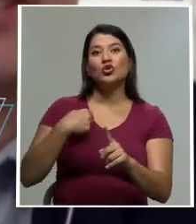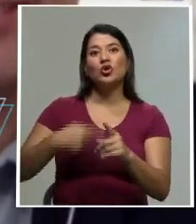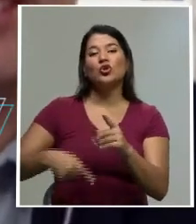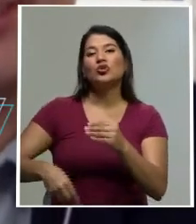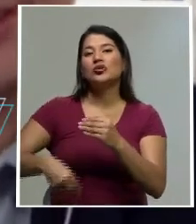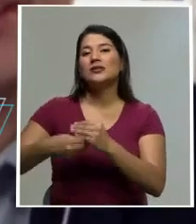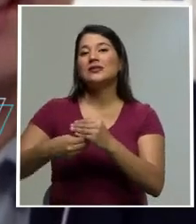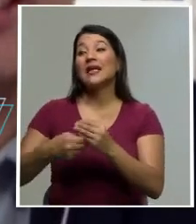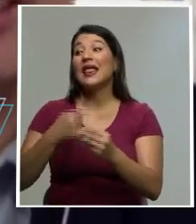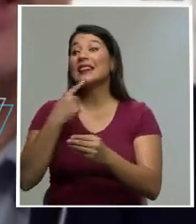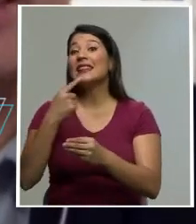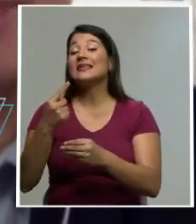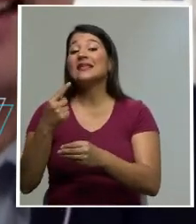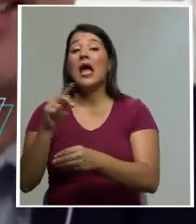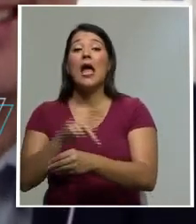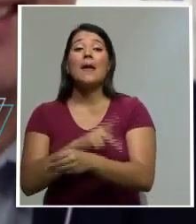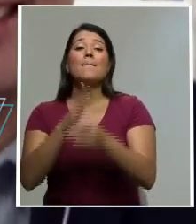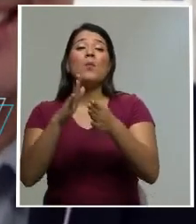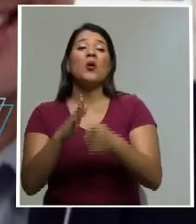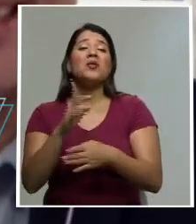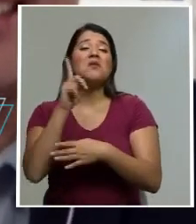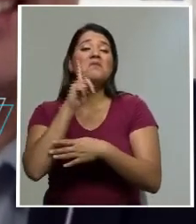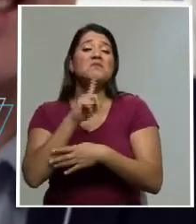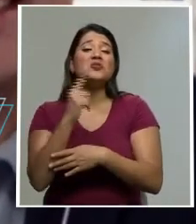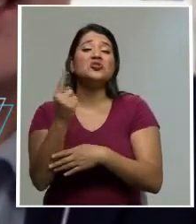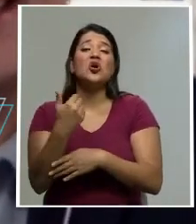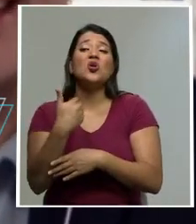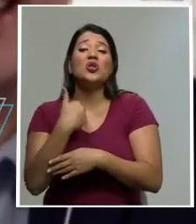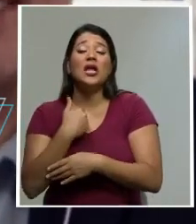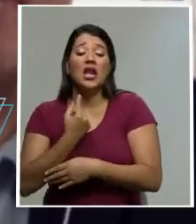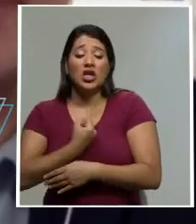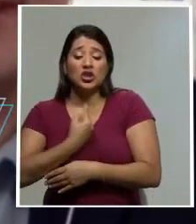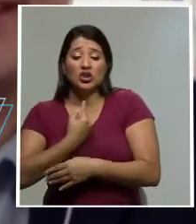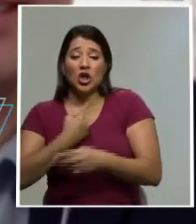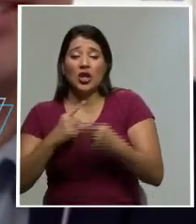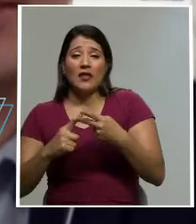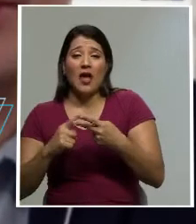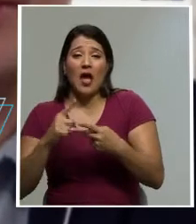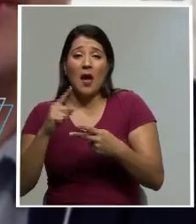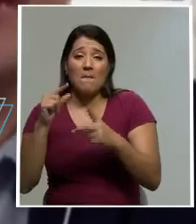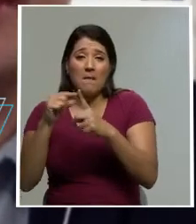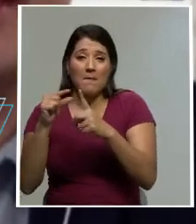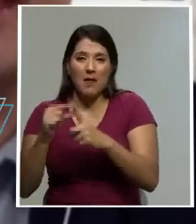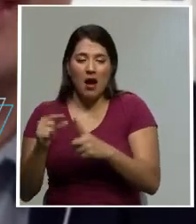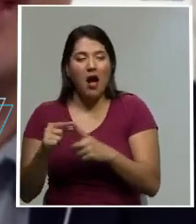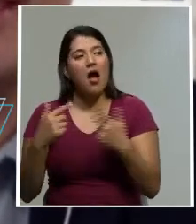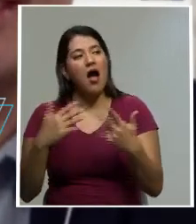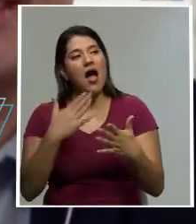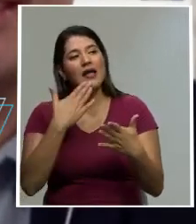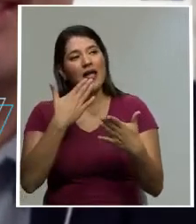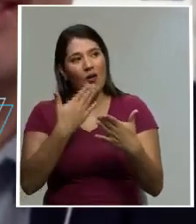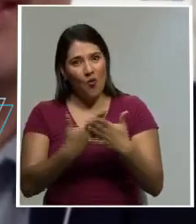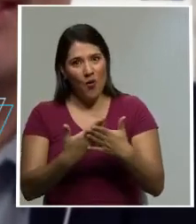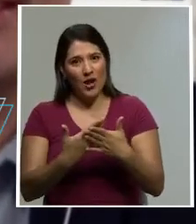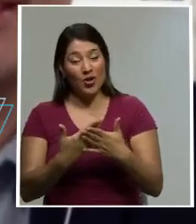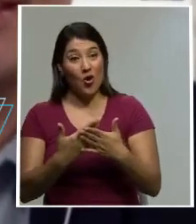fingidor, solo tiene soledad y palabras. Qué bueno lo de Pessoa. Qué grande ese poeta